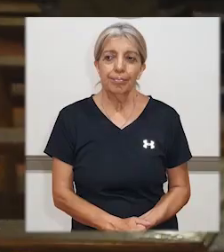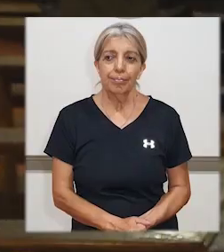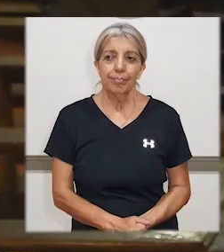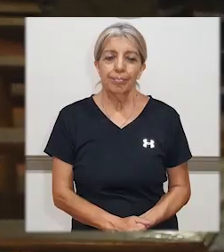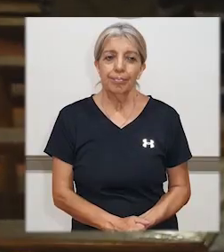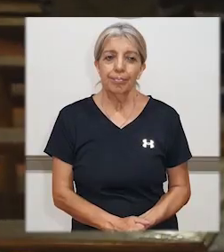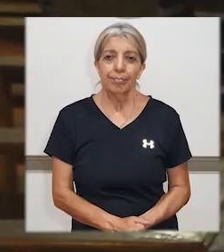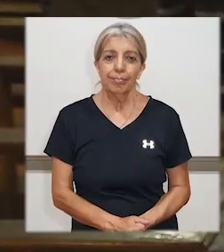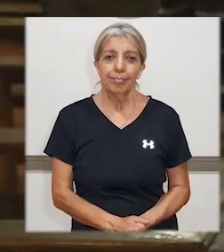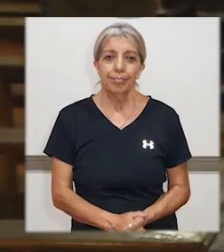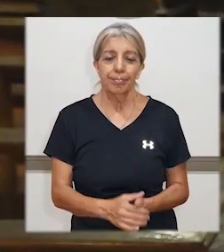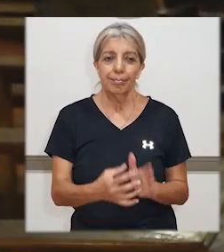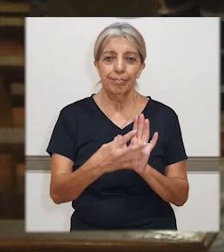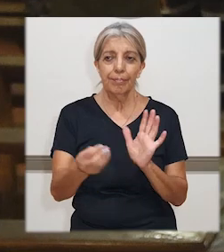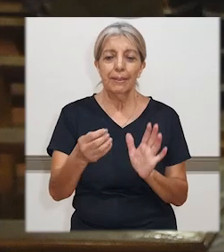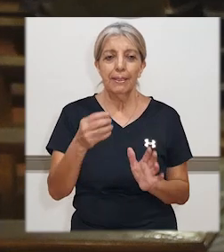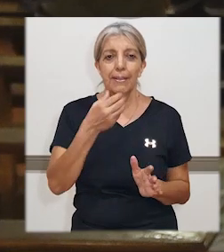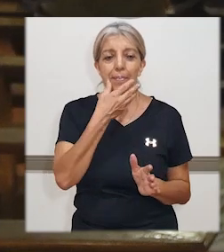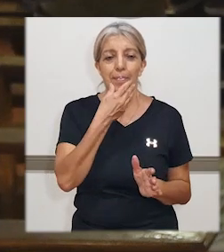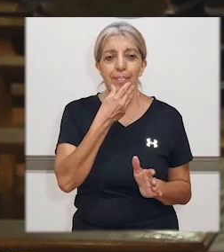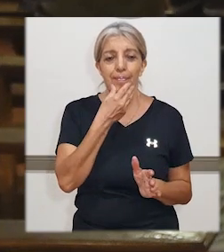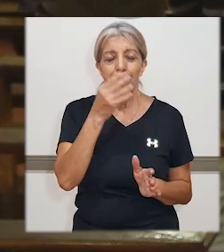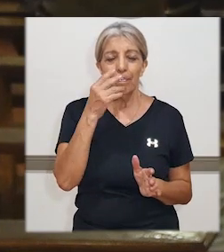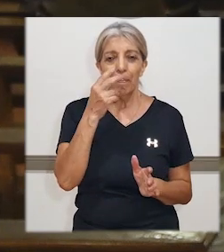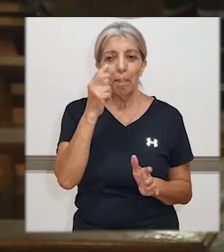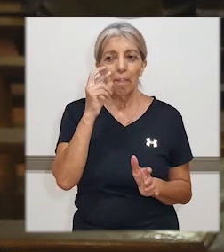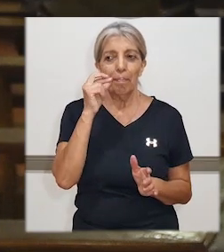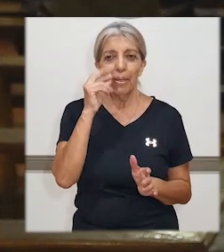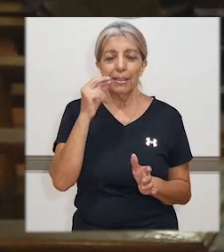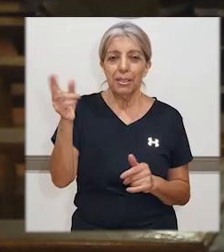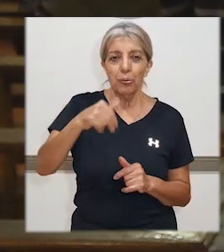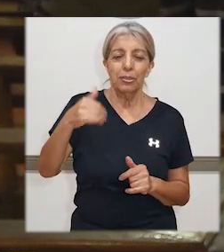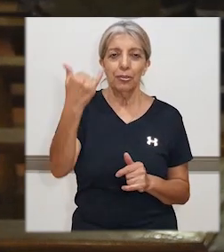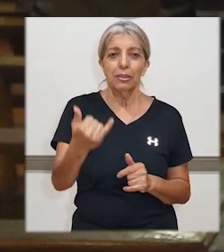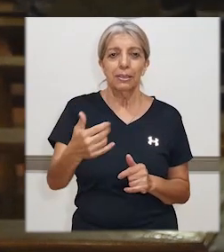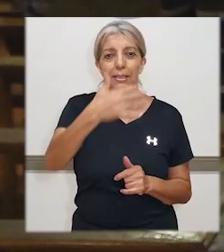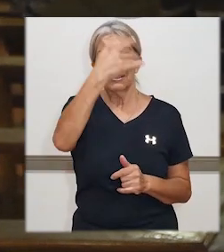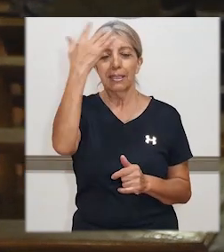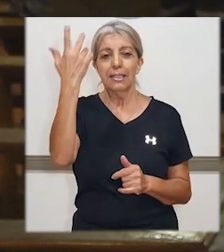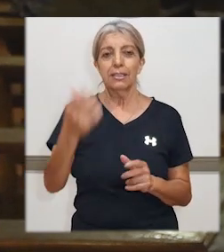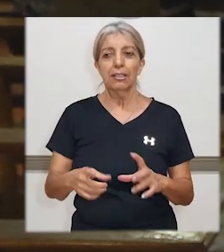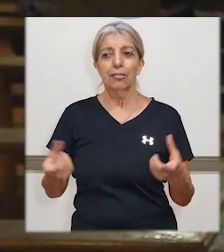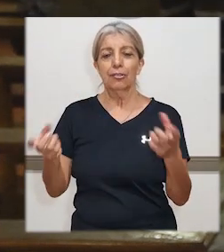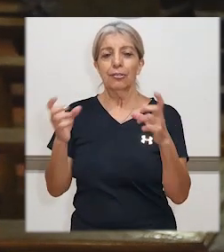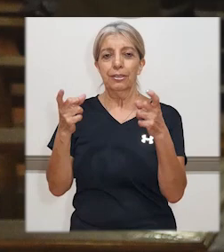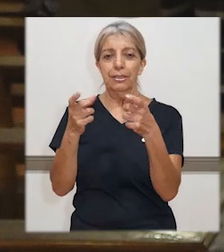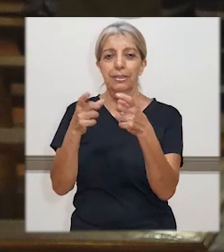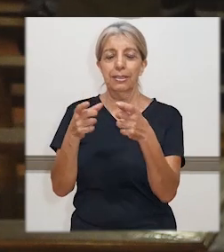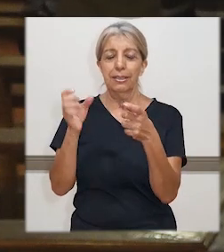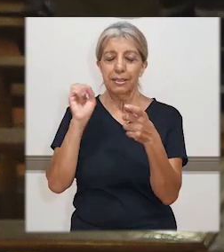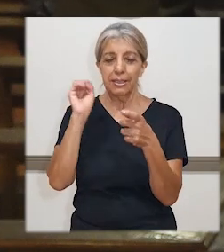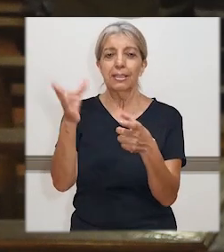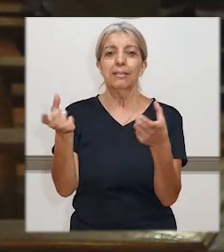A Él acudamos diciendo: Padre nuestro que estás en el cielo,